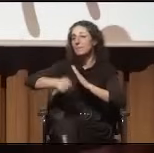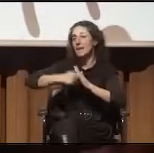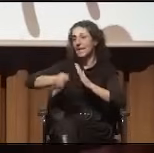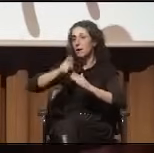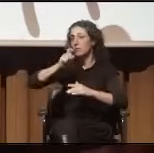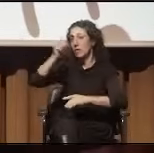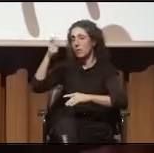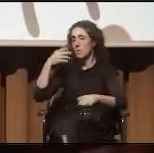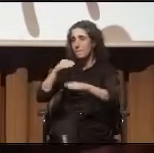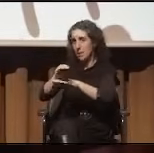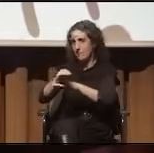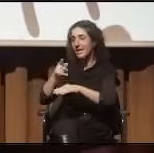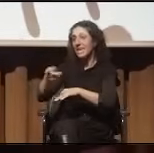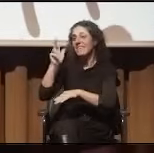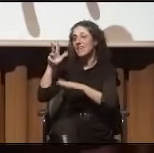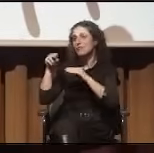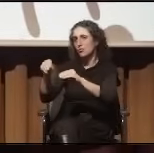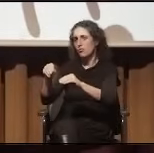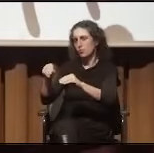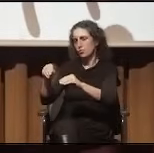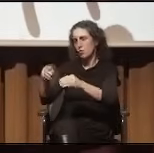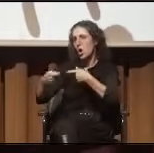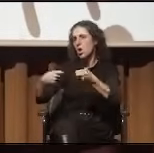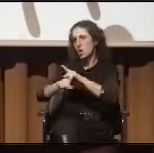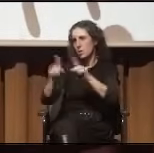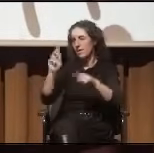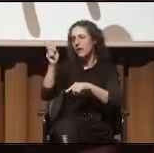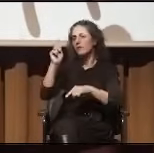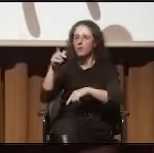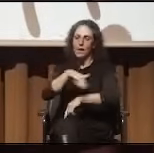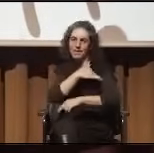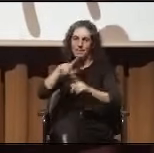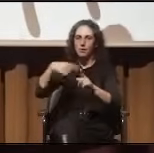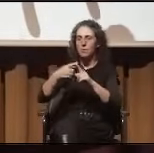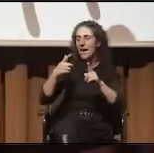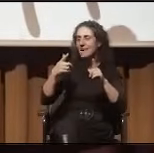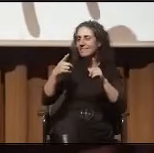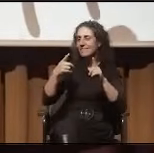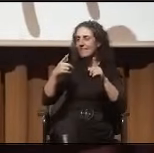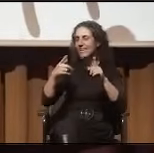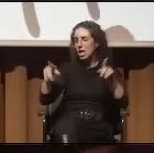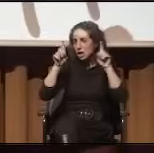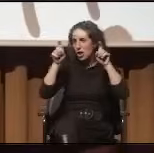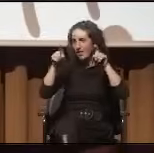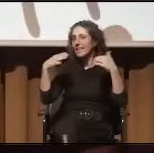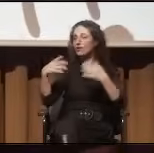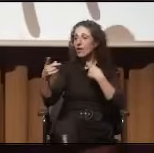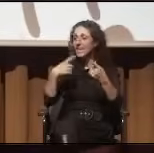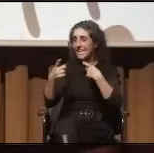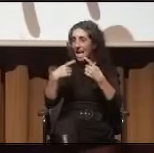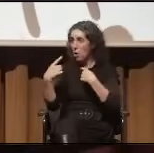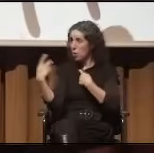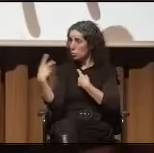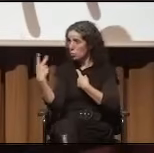fundación que tiene los derechos de uso no comercial, académico y docente. Pues vamos a juntar. Los diálogos entre él y yo